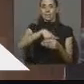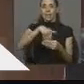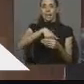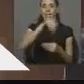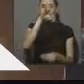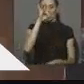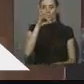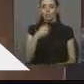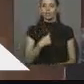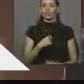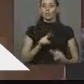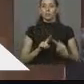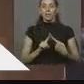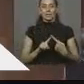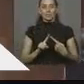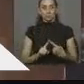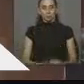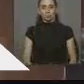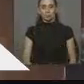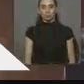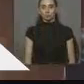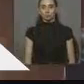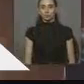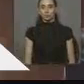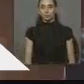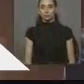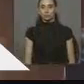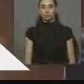en que yo tuve que participar.